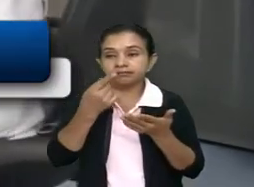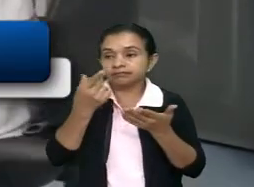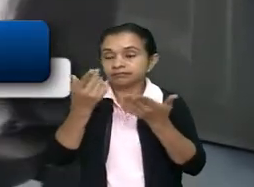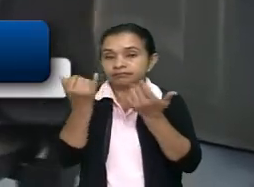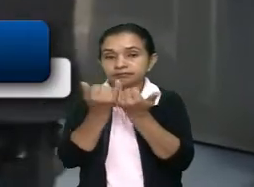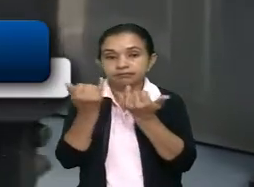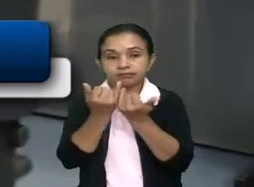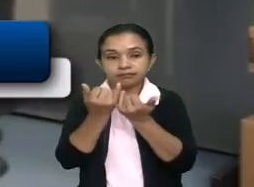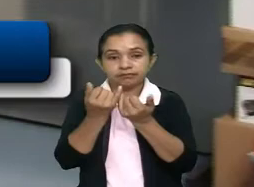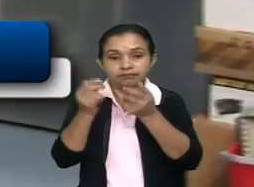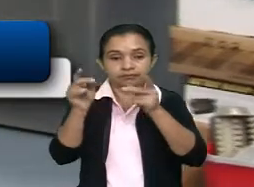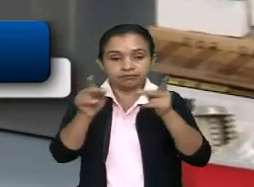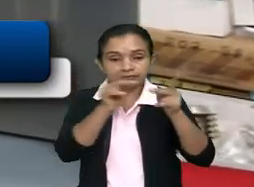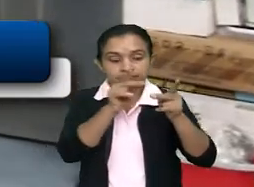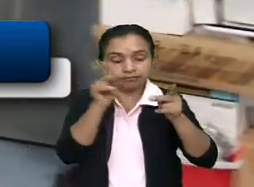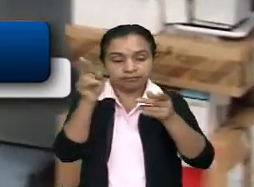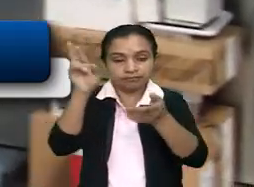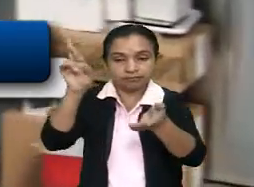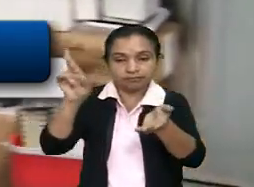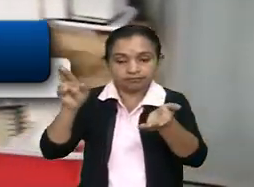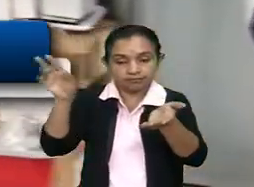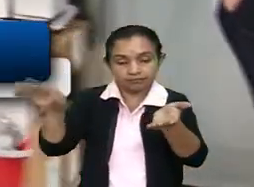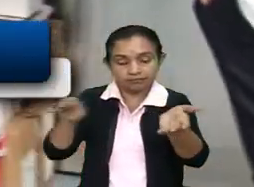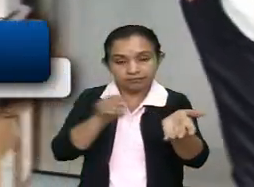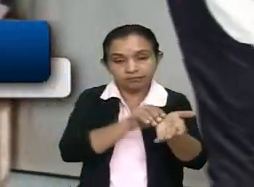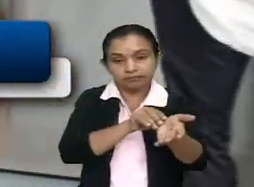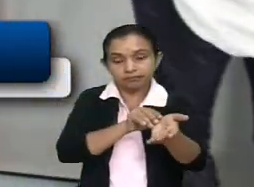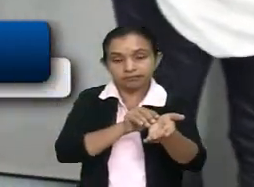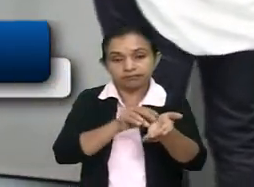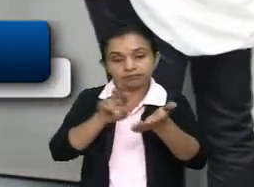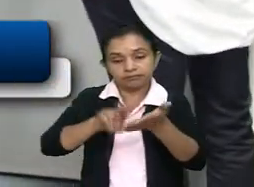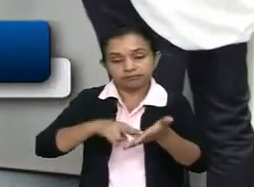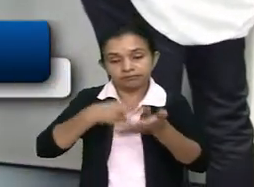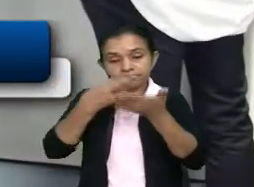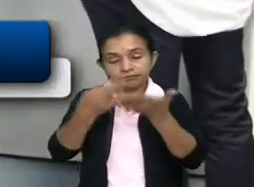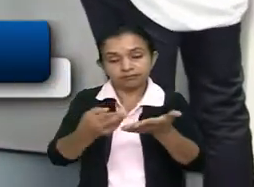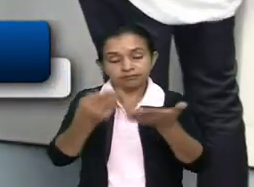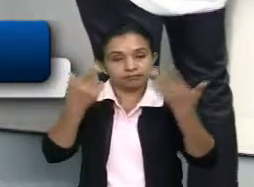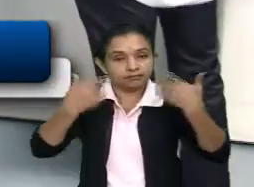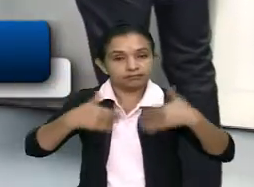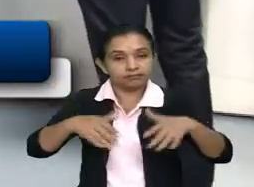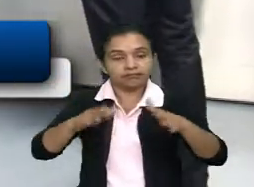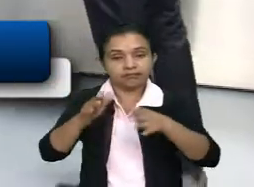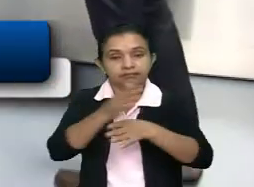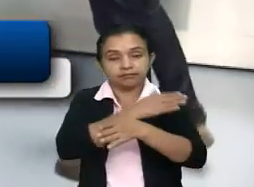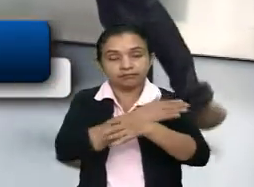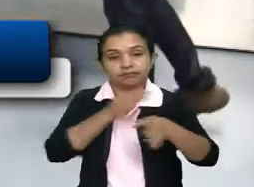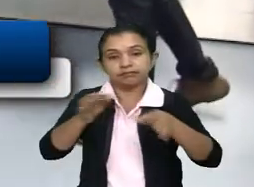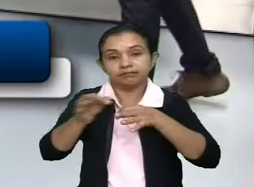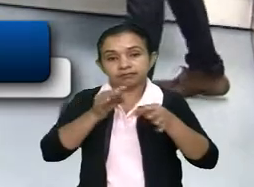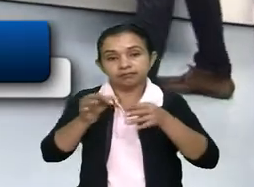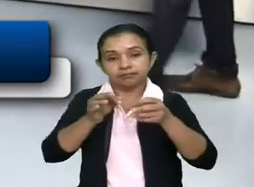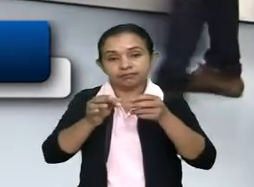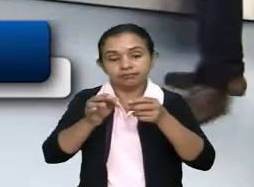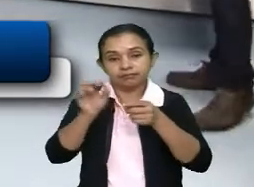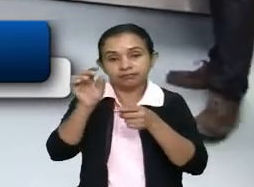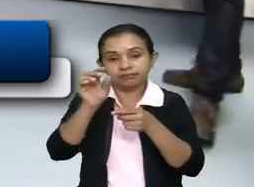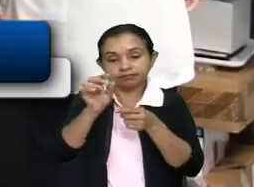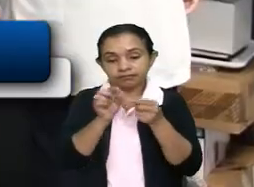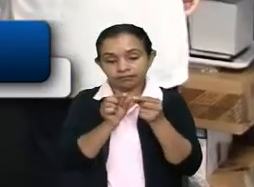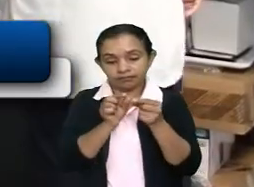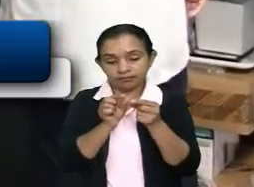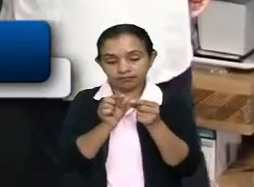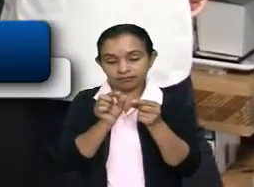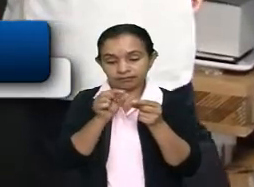concentrado de plaquetas esta persona entonces de una de una donación normal que nosotros realizamos la que hemos venido mencionando a un concentrado de plaquetas